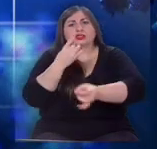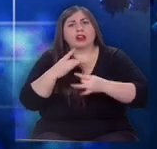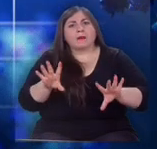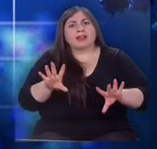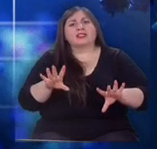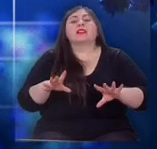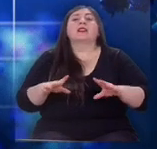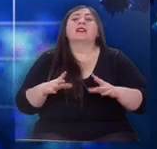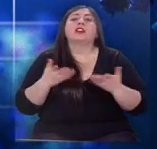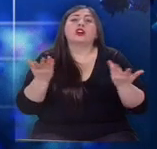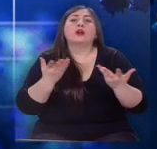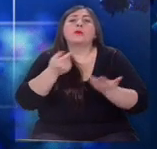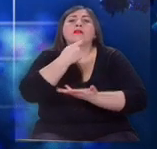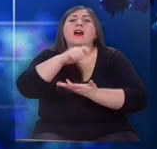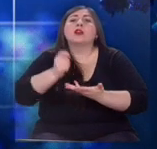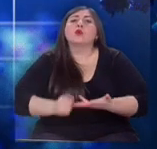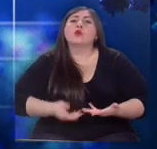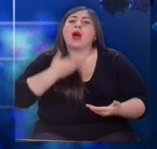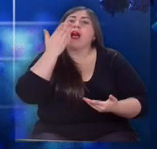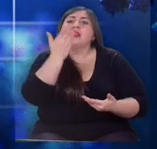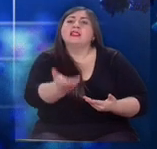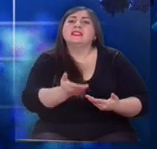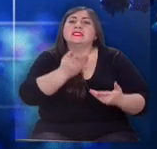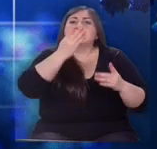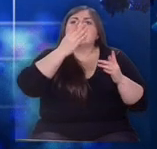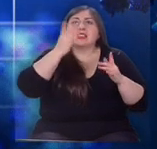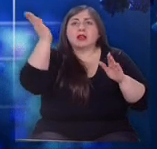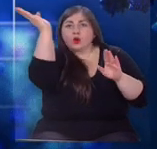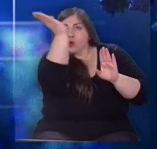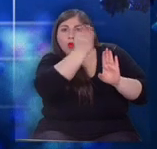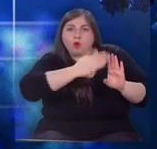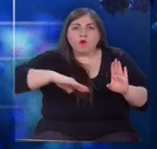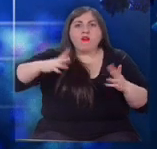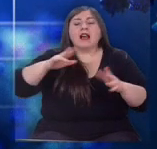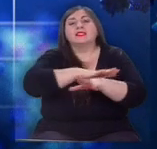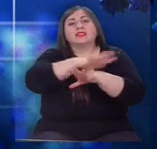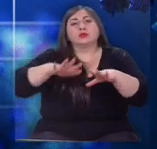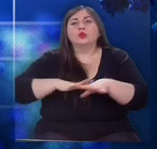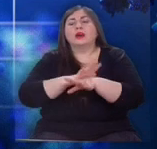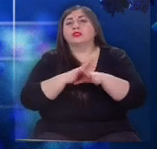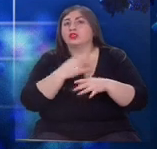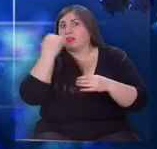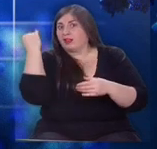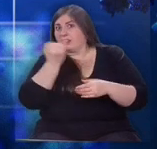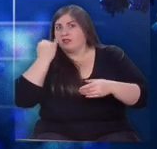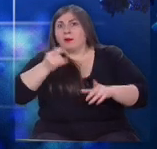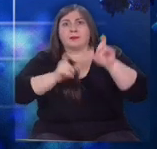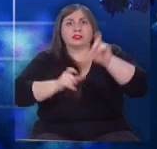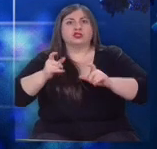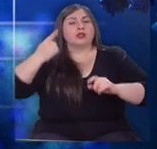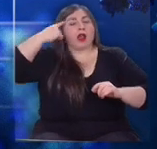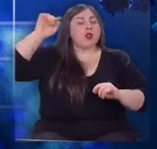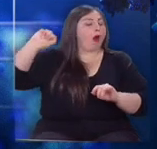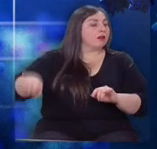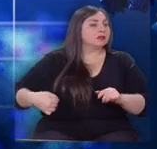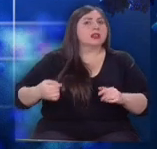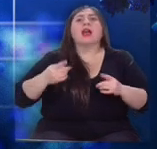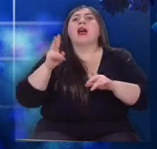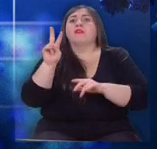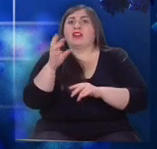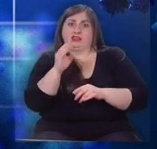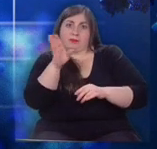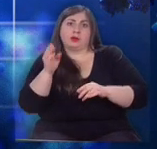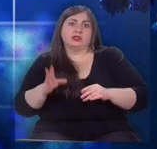4%. Como alude Sergio, esta curva, ¿no? Desde las situaciones particulares, ¿no? La gente que no hace caso, 20%, hasta situaciones